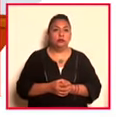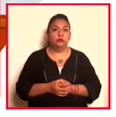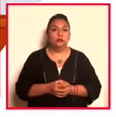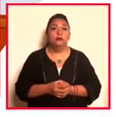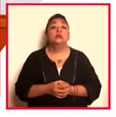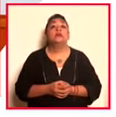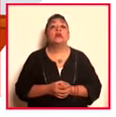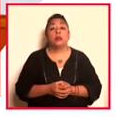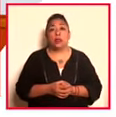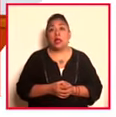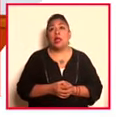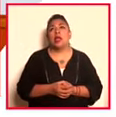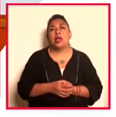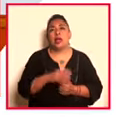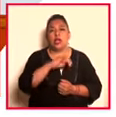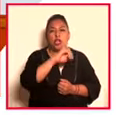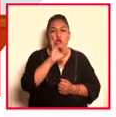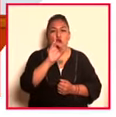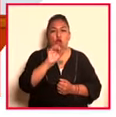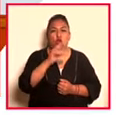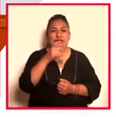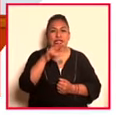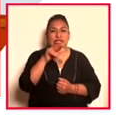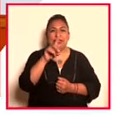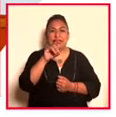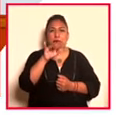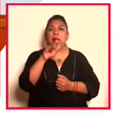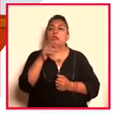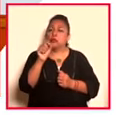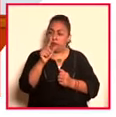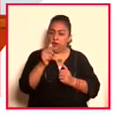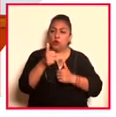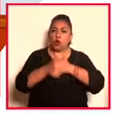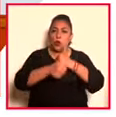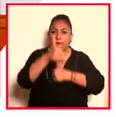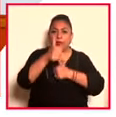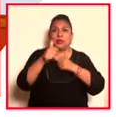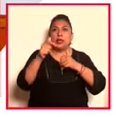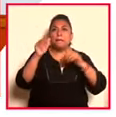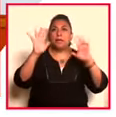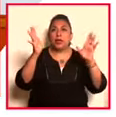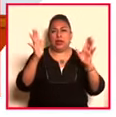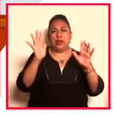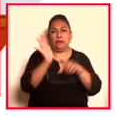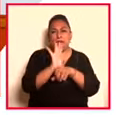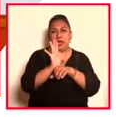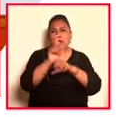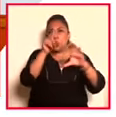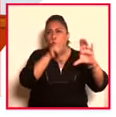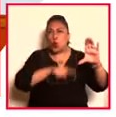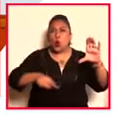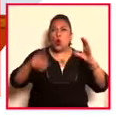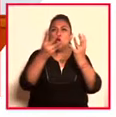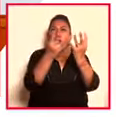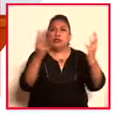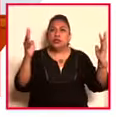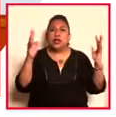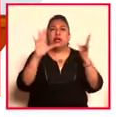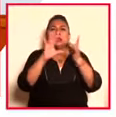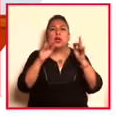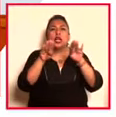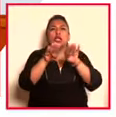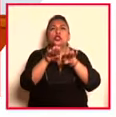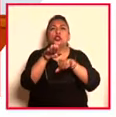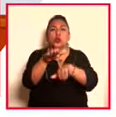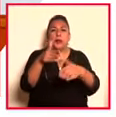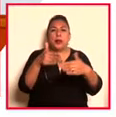Y Joaquín del Paso también compite en la sección Horizonte con la película El Hoyo en la Cerca. Es un trabajo que nos invita a reflexionar sobre los muros invisibles que se